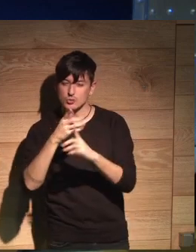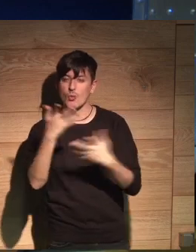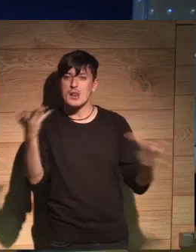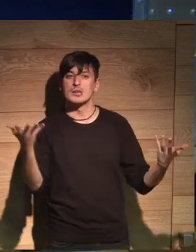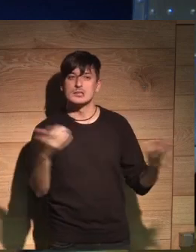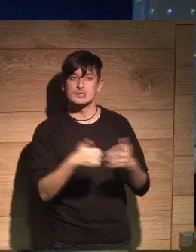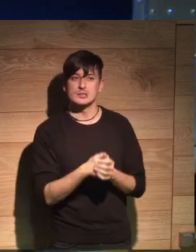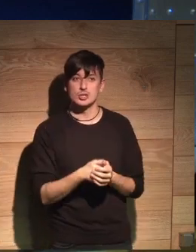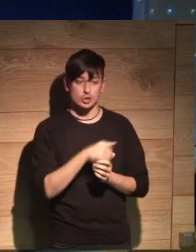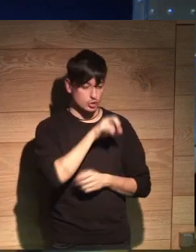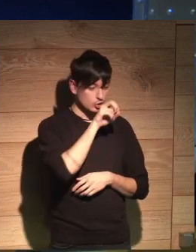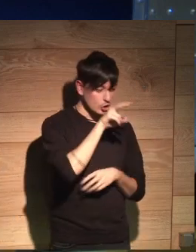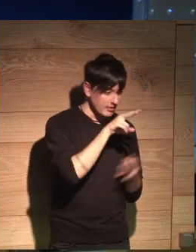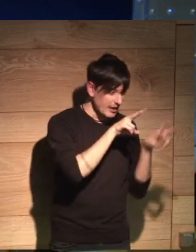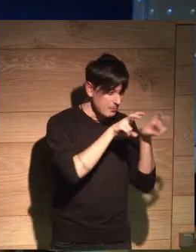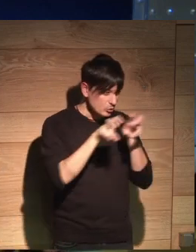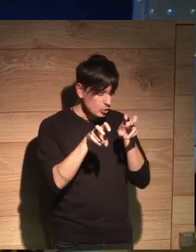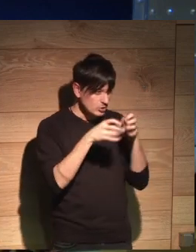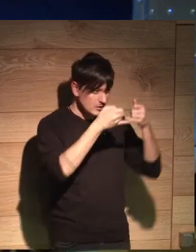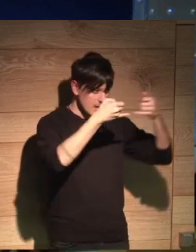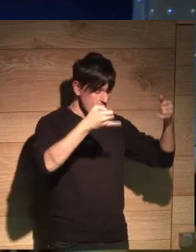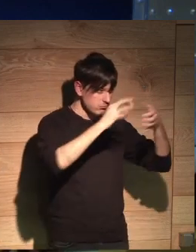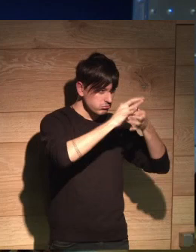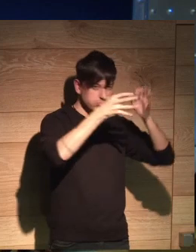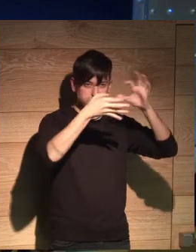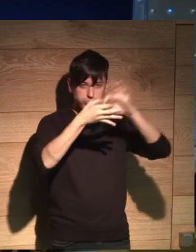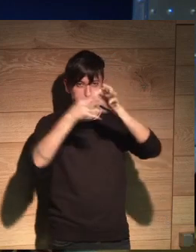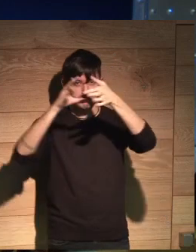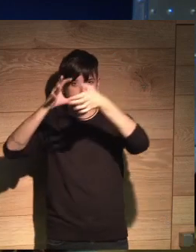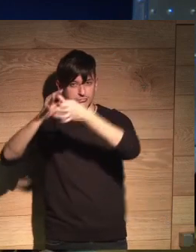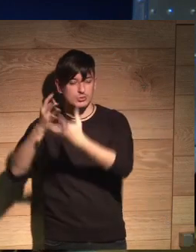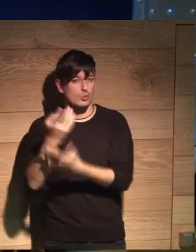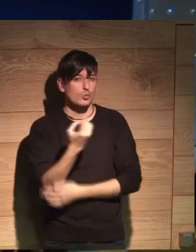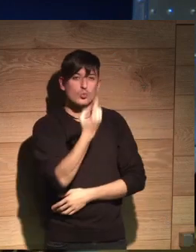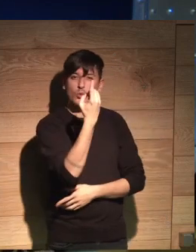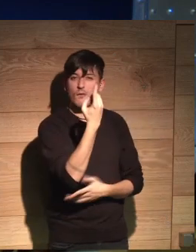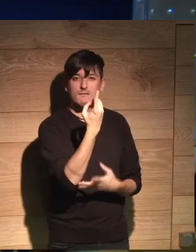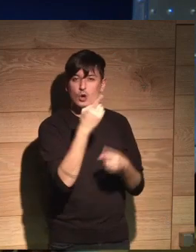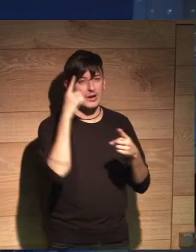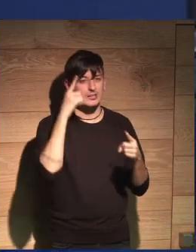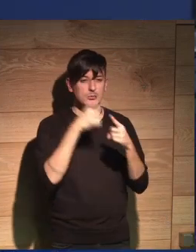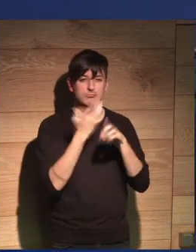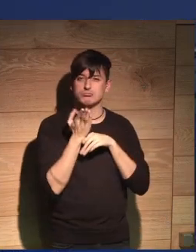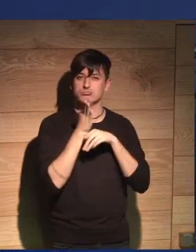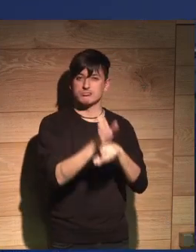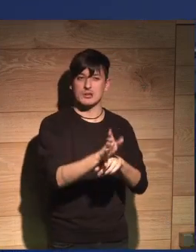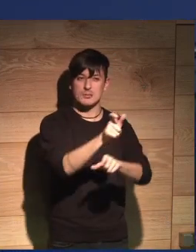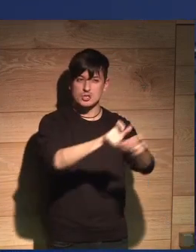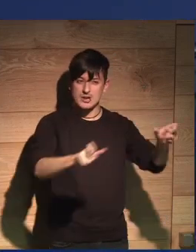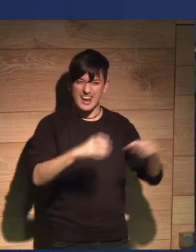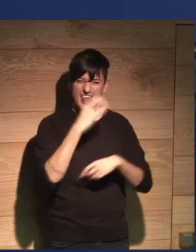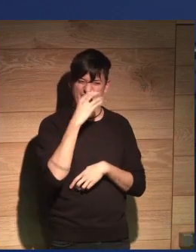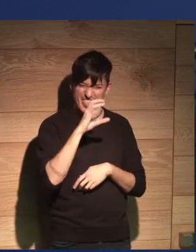son? Con los 12 capítulos, con el hilo conductor. Uno es mostrar a la gente la importancia de la ciencia en su